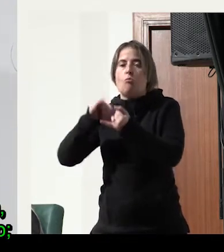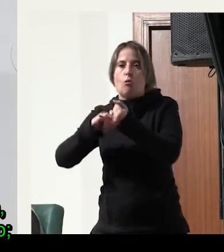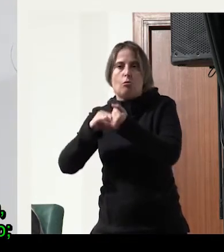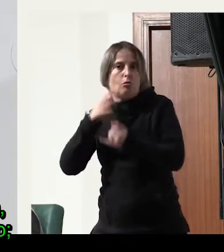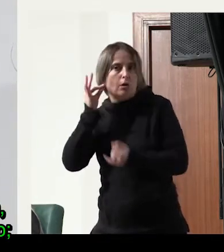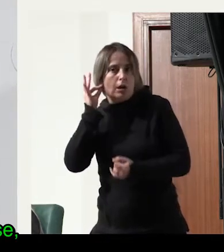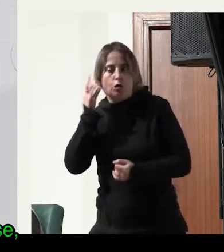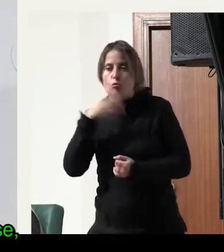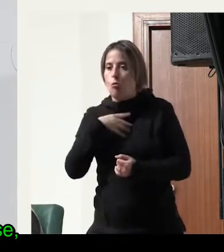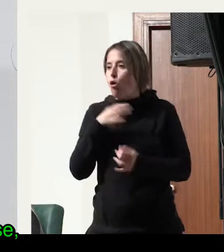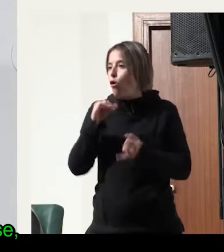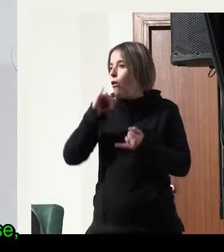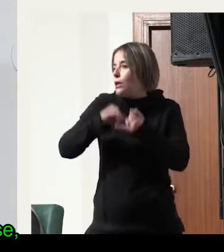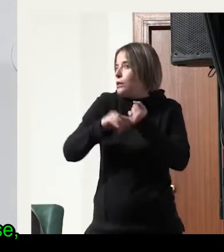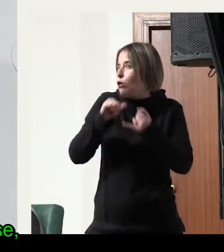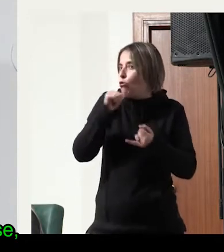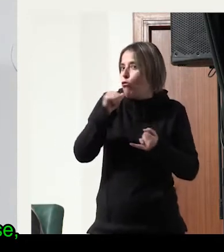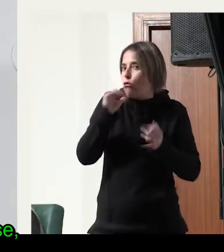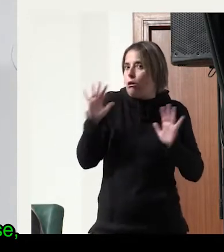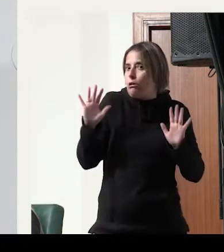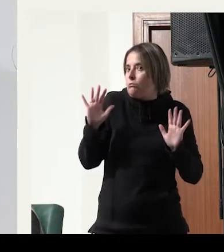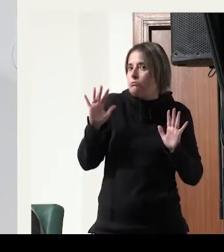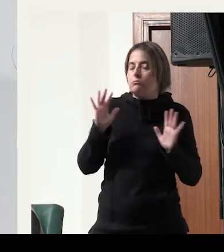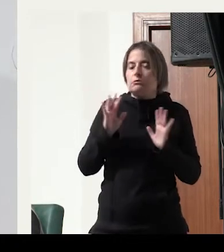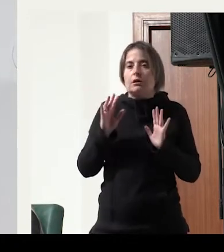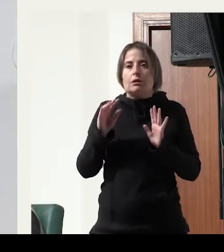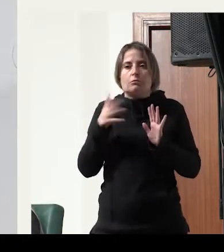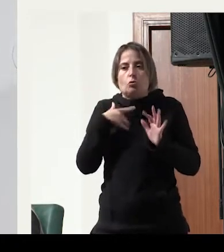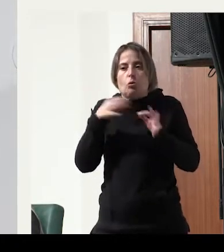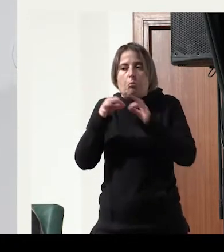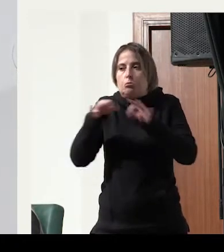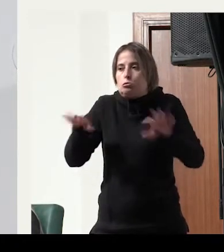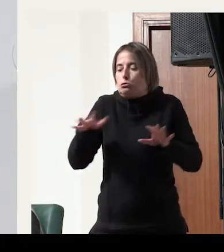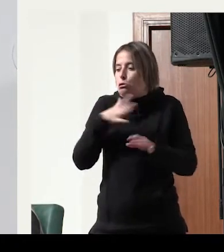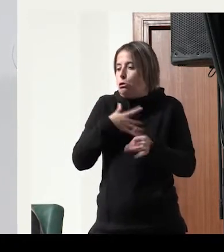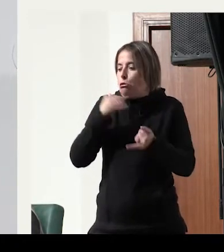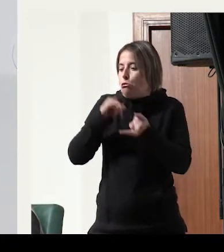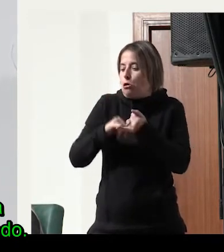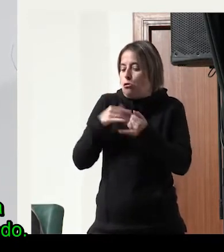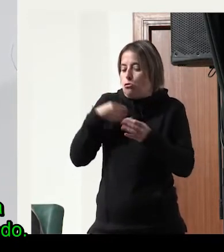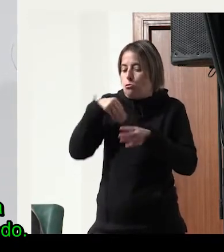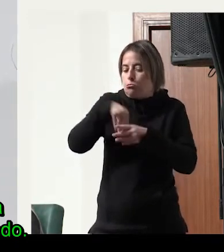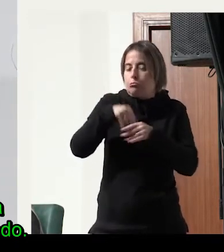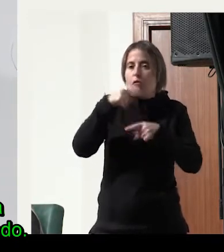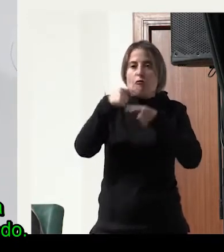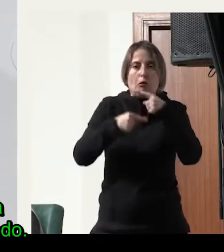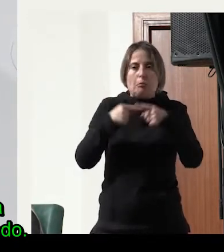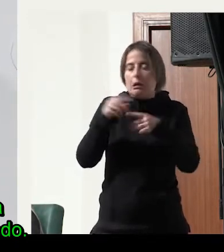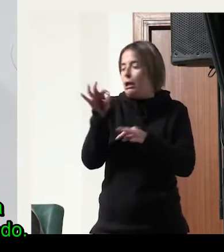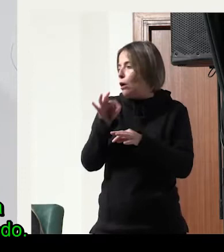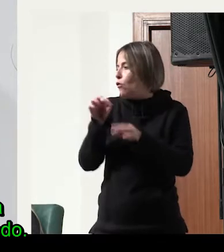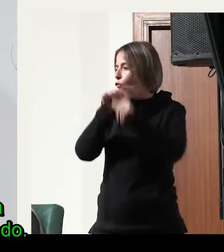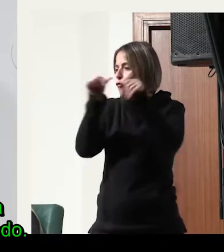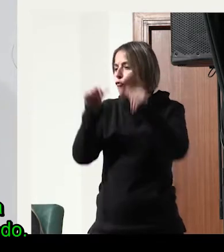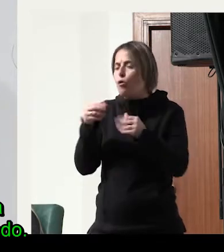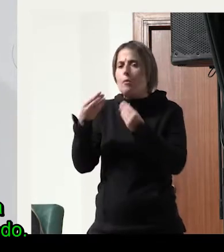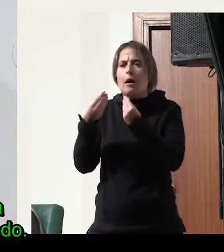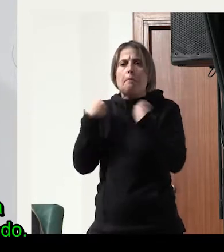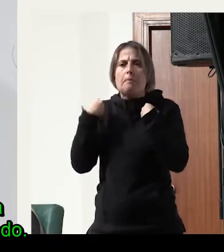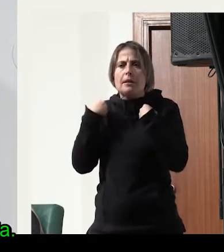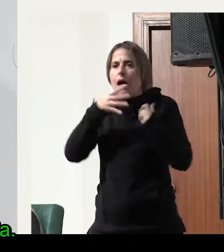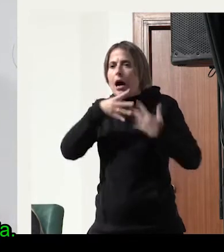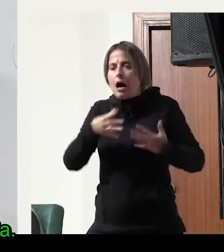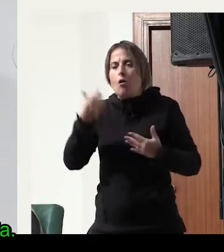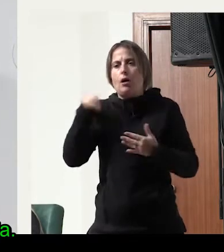punto, que quisieron, ¿no?, estar sin casarse o vivir con su familia o vivir de otra manera, otras formas de convivencia que ahora estamos